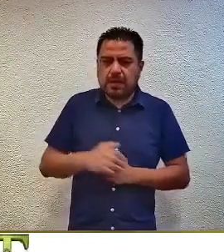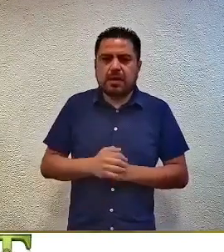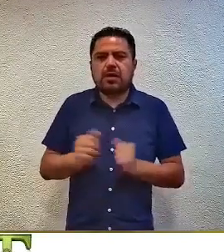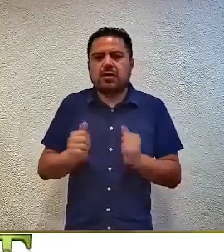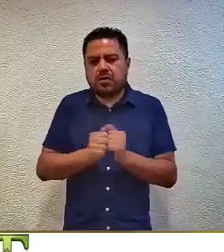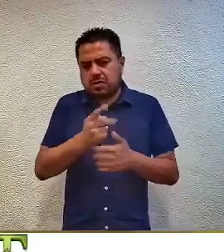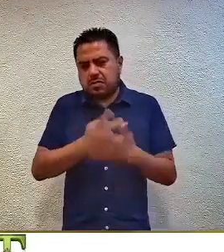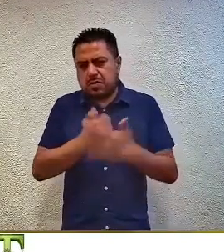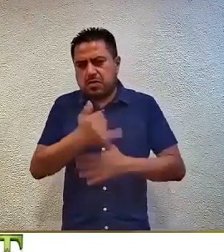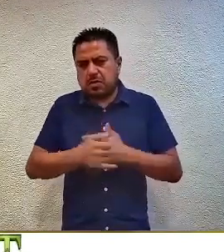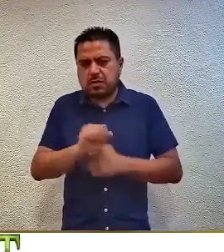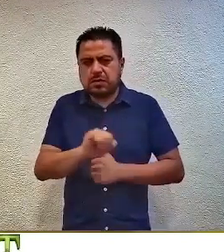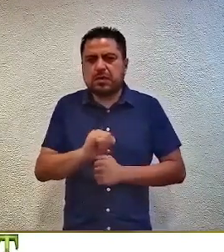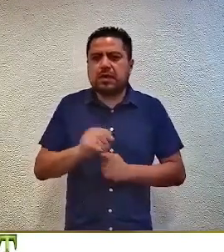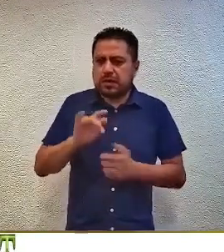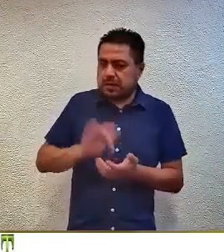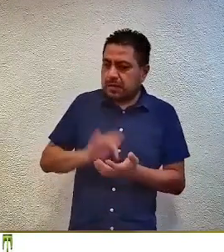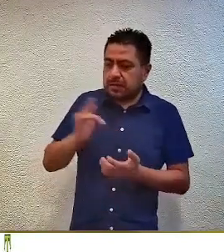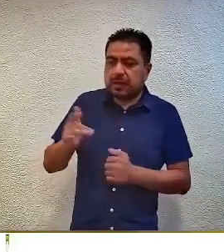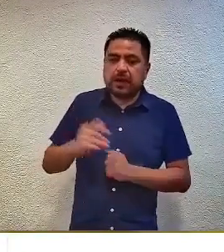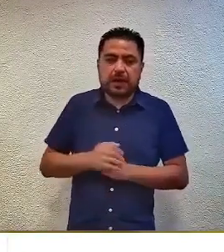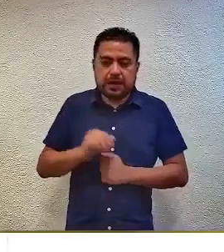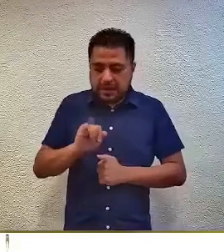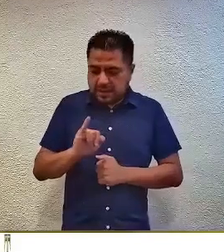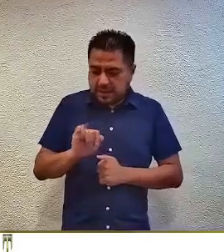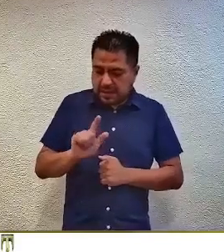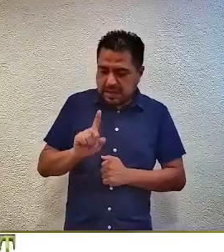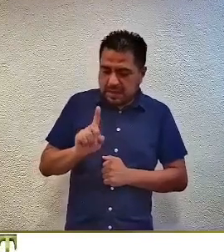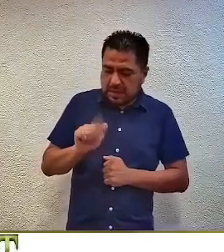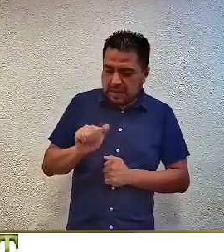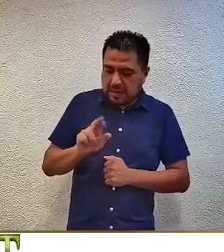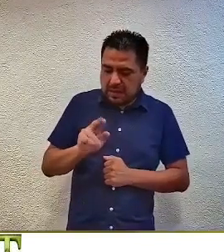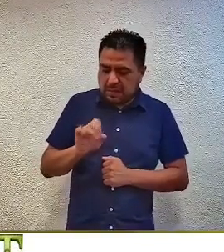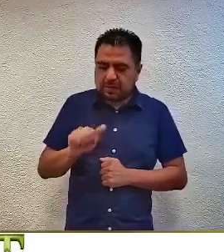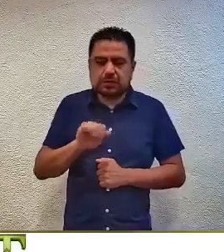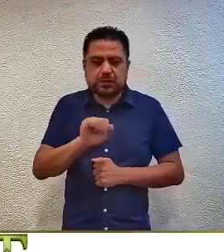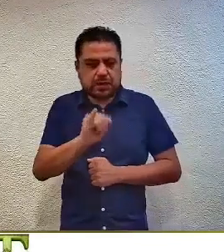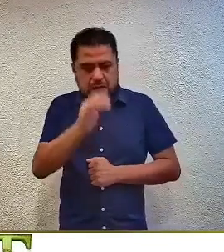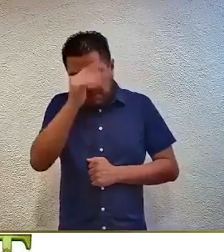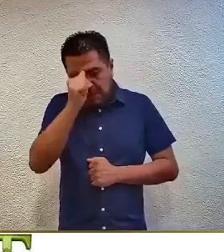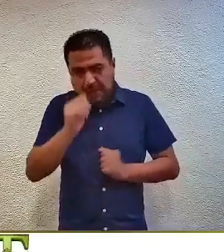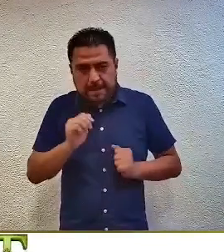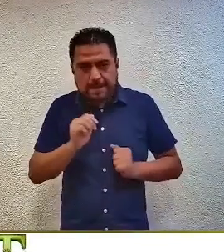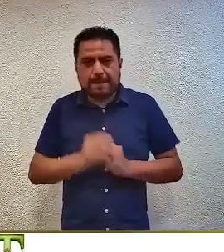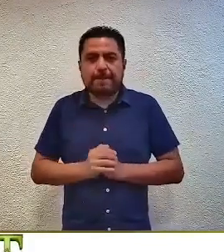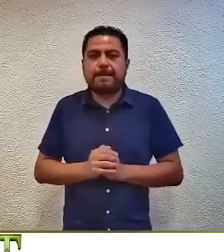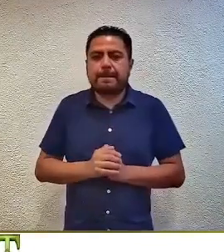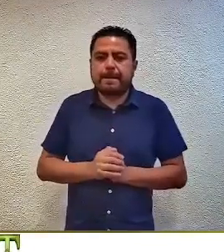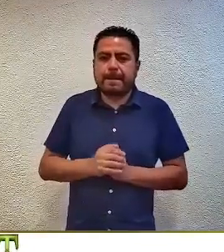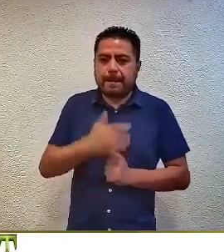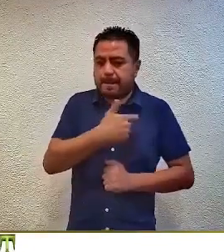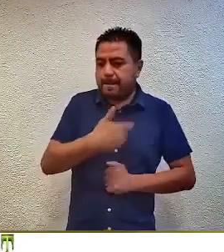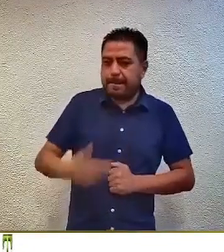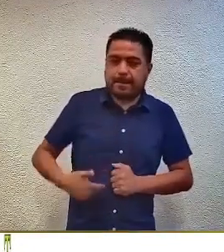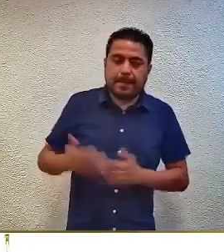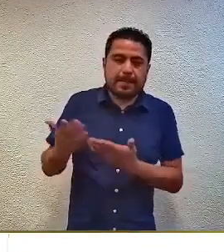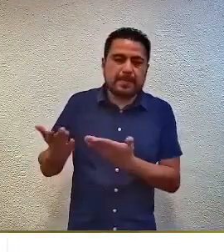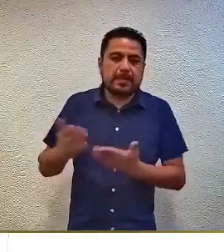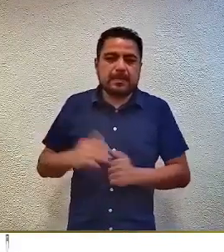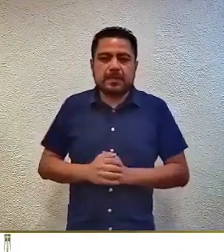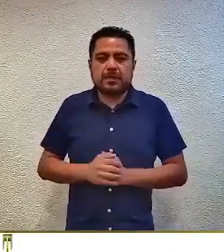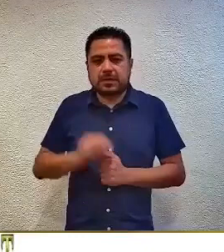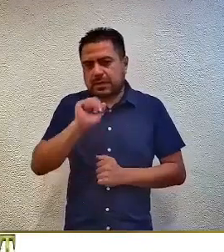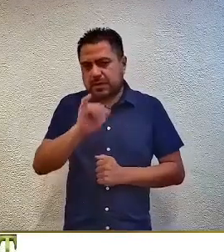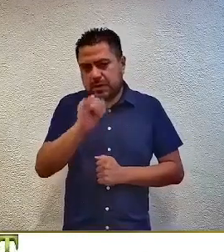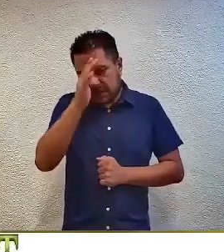proyecto. Gracias, magistrada. Magistrada Isla Rosa Delgado Brito. A favor del proyecto. Gracias, magistrada. Magistrada Evelyn Rodríguez Chinol. A